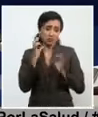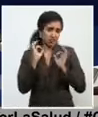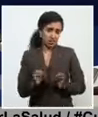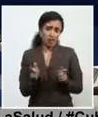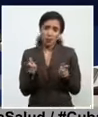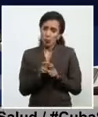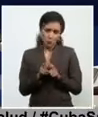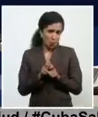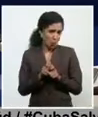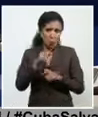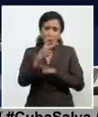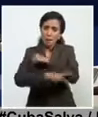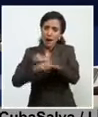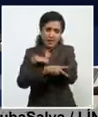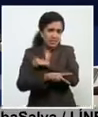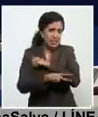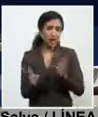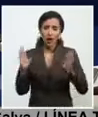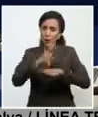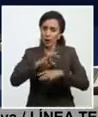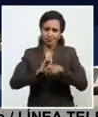de COVID-19.